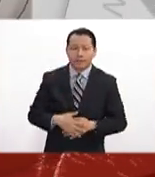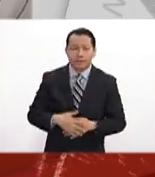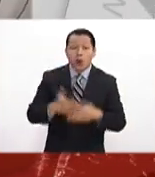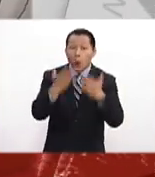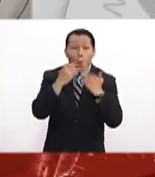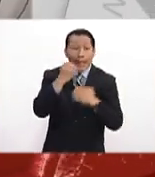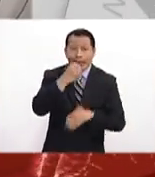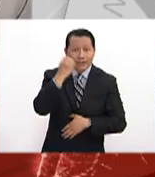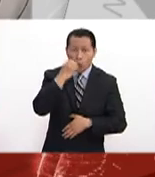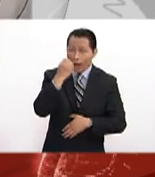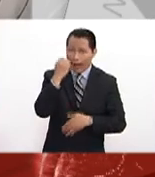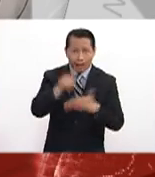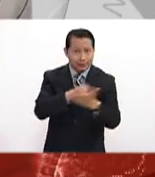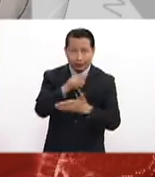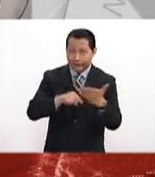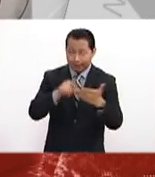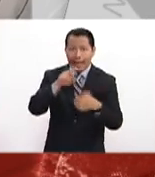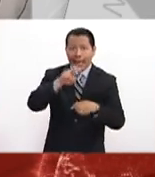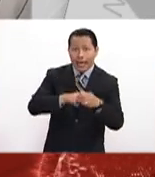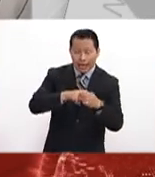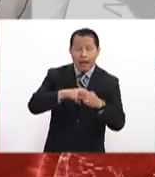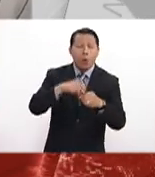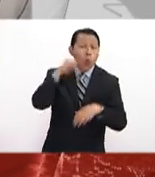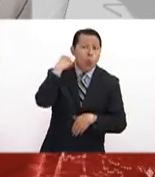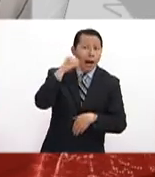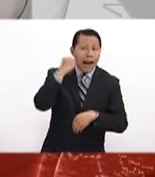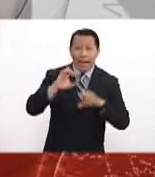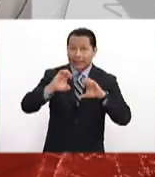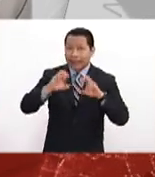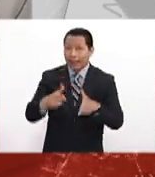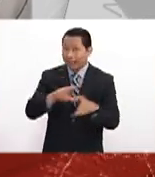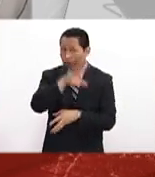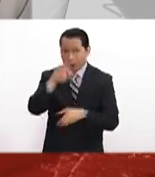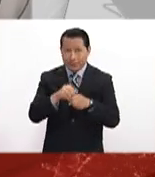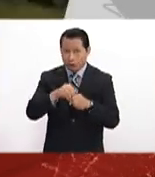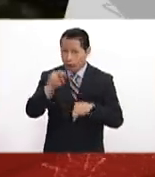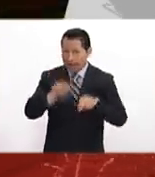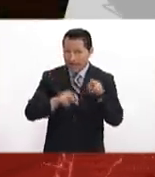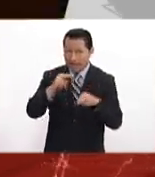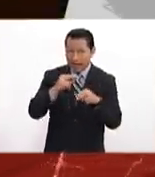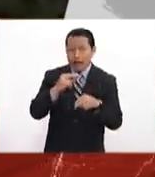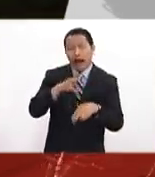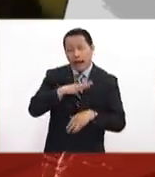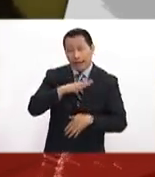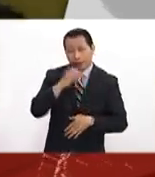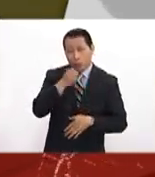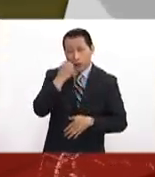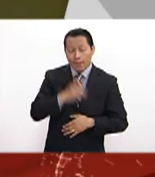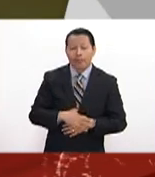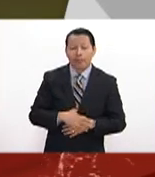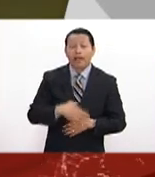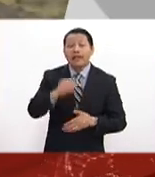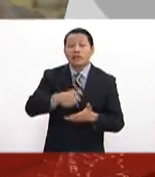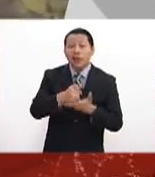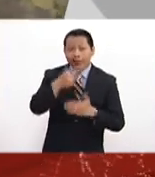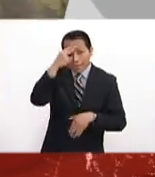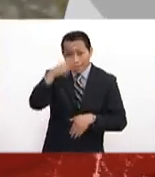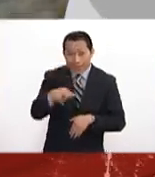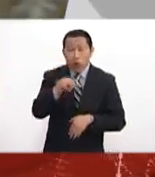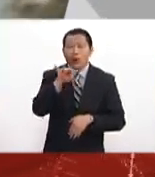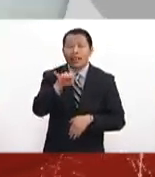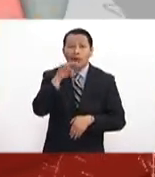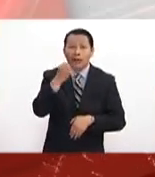la totalidad de ambos estados, en todos los niveles educativos. No hay clases en Oaxaca y Chiapas. En la Ciudad de México, 19 planteles